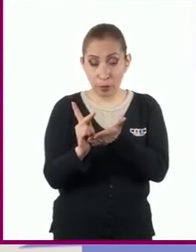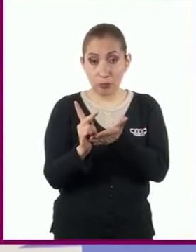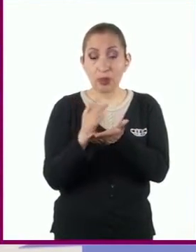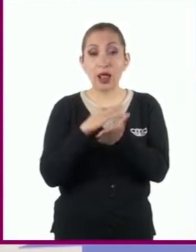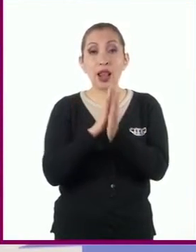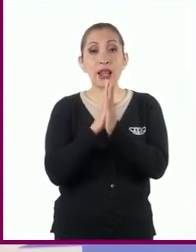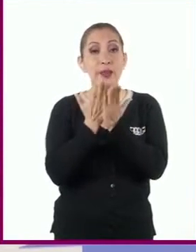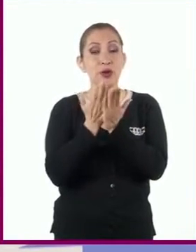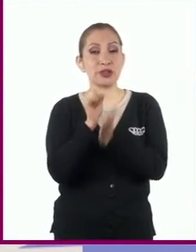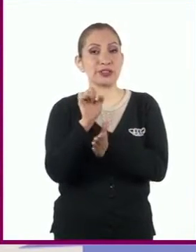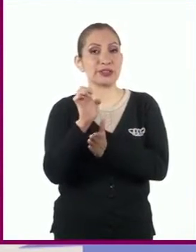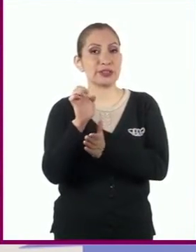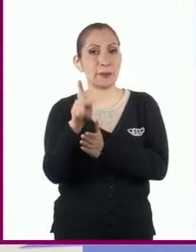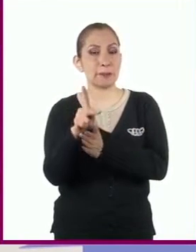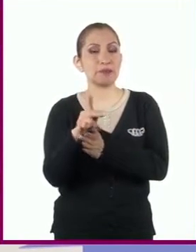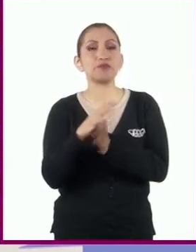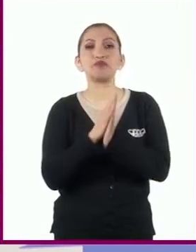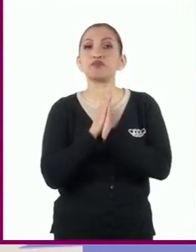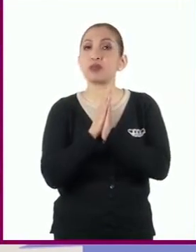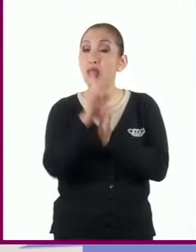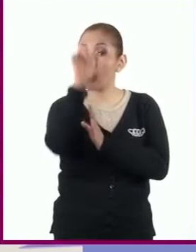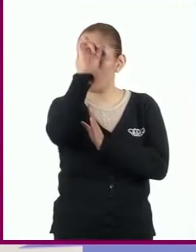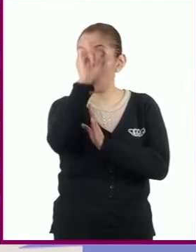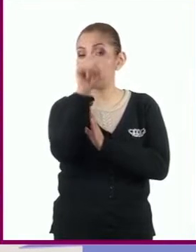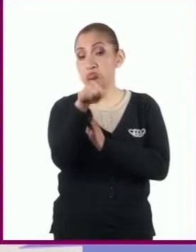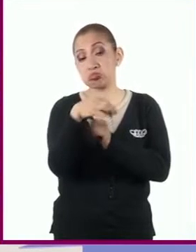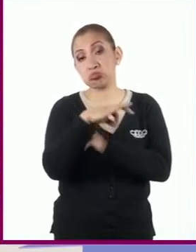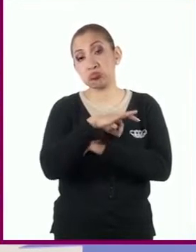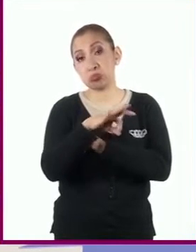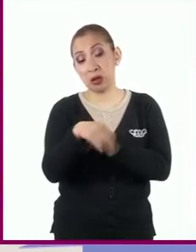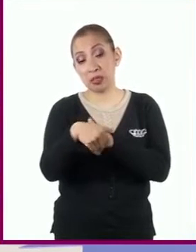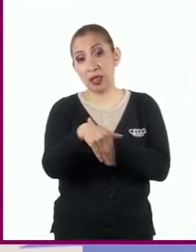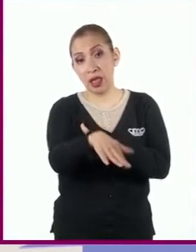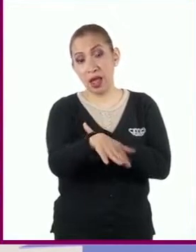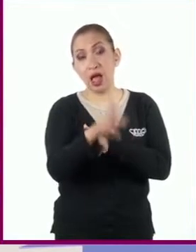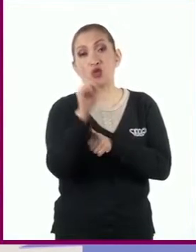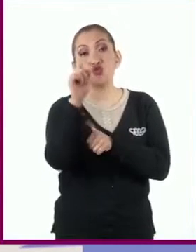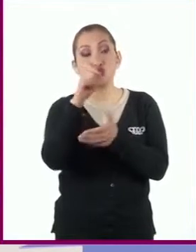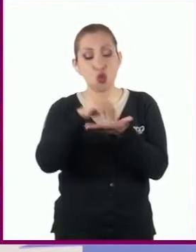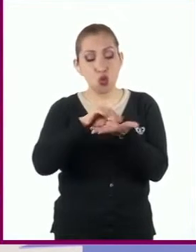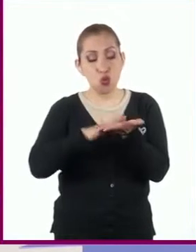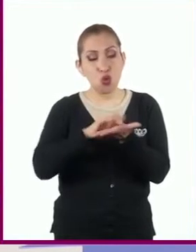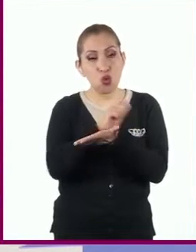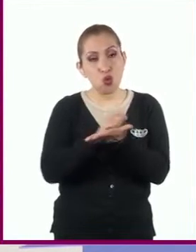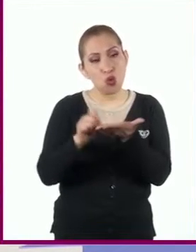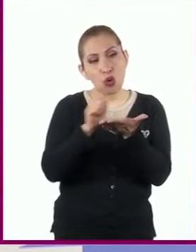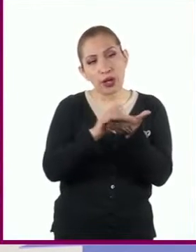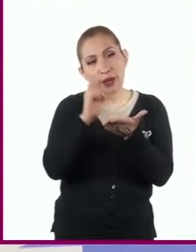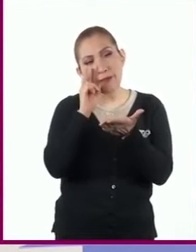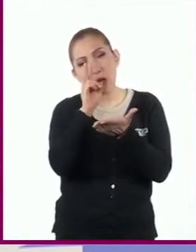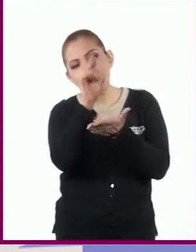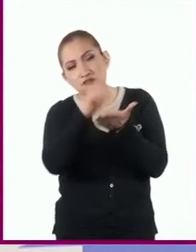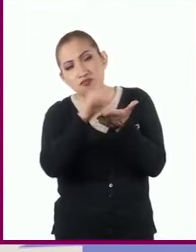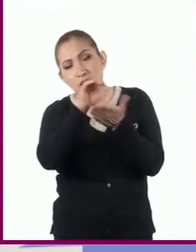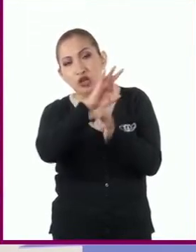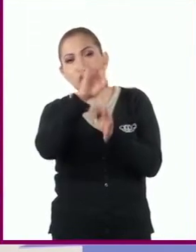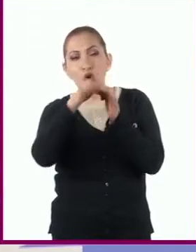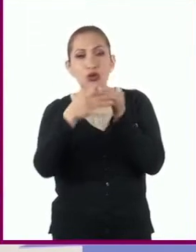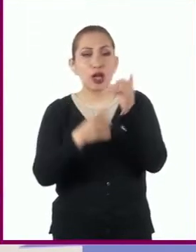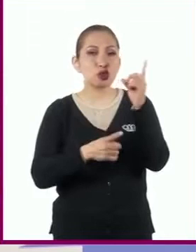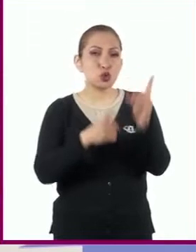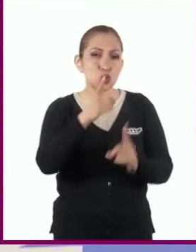su libro de texto. Les sugiero, en la medida de lo posible, tomar notas, así como que registren todas las